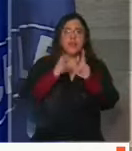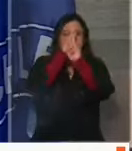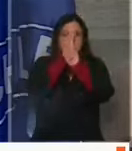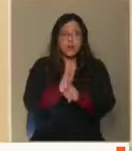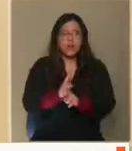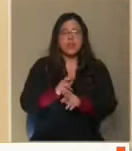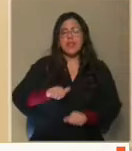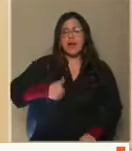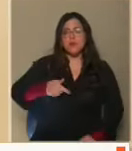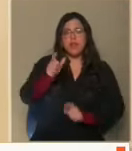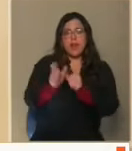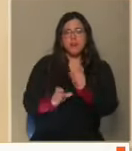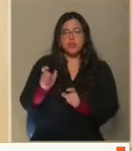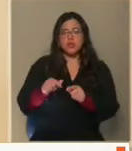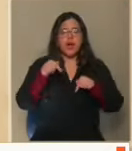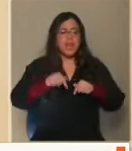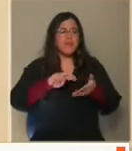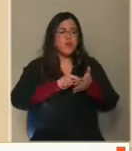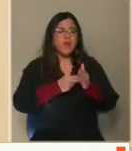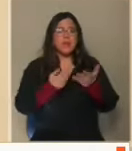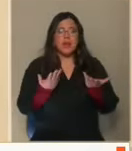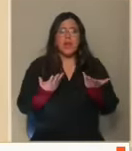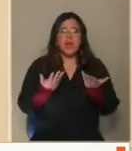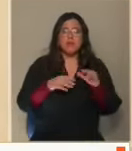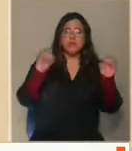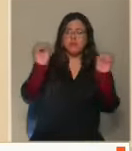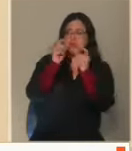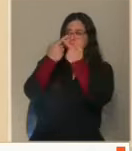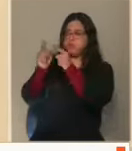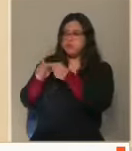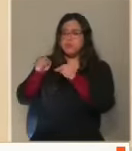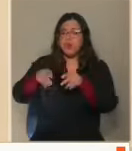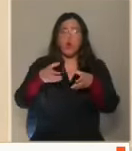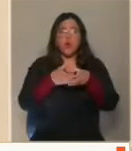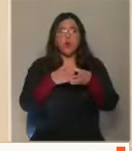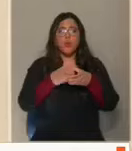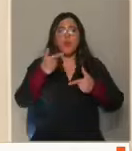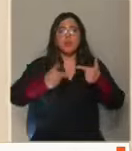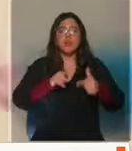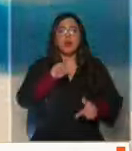voluntad ciudadana. Polémica que sigue generando reacciones, pero que desde la UDI esperan dar